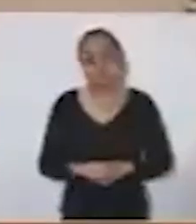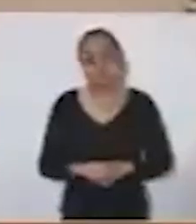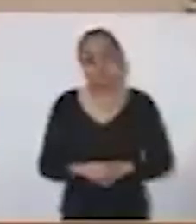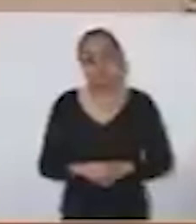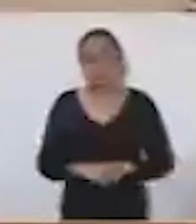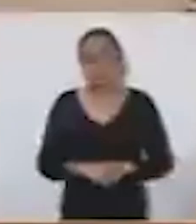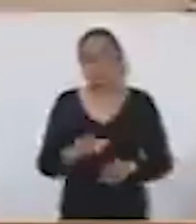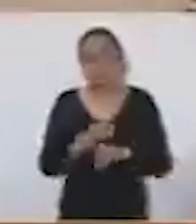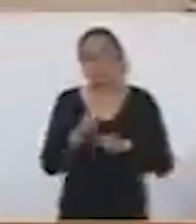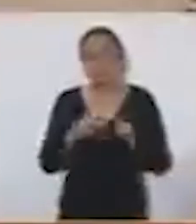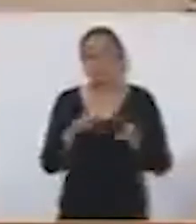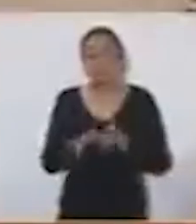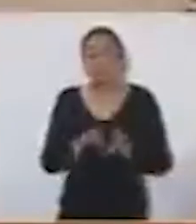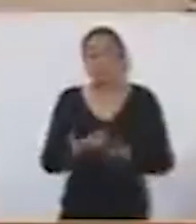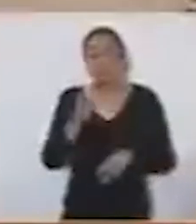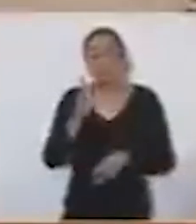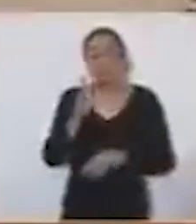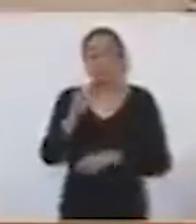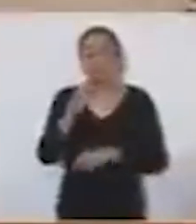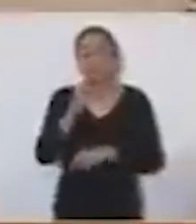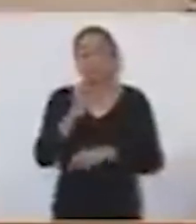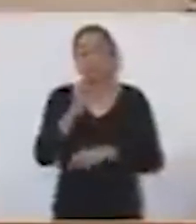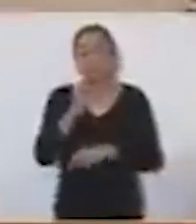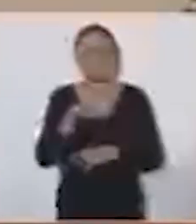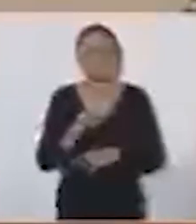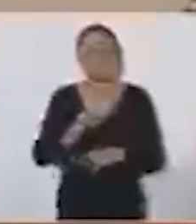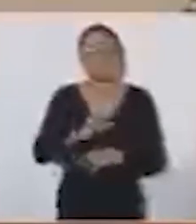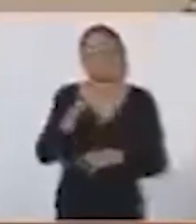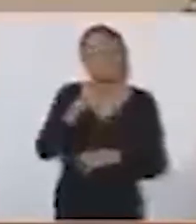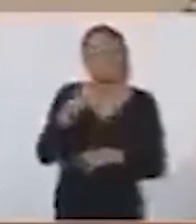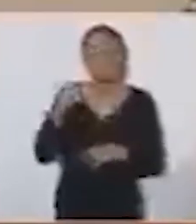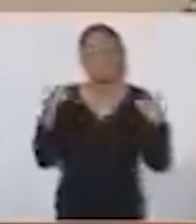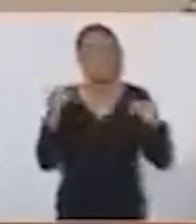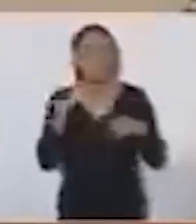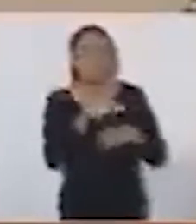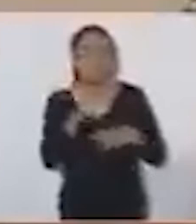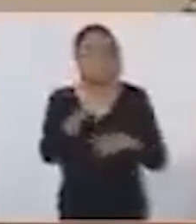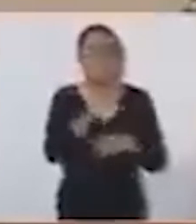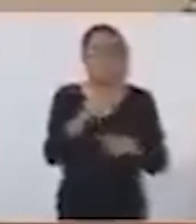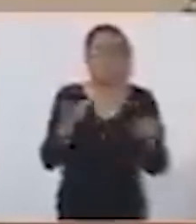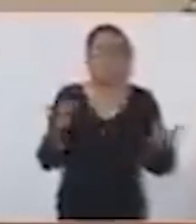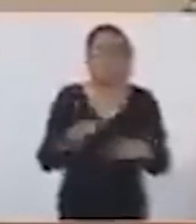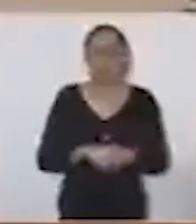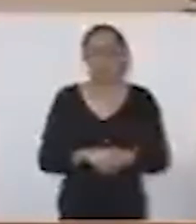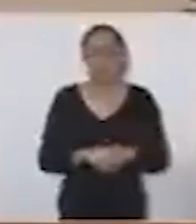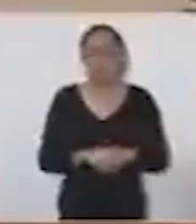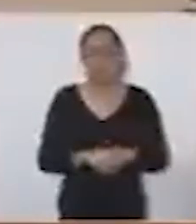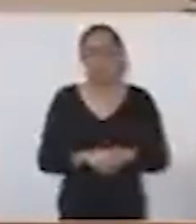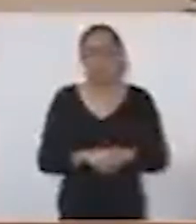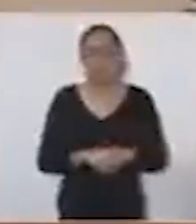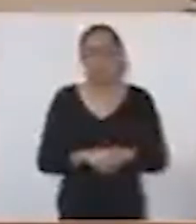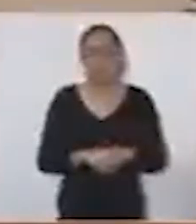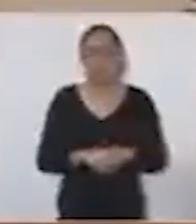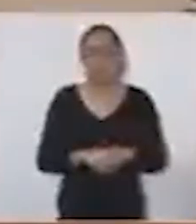ahí Francisco Romero un tal maciza Y todos trayendo municipios alcaldes y